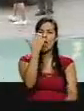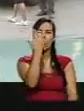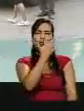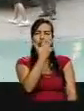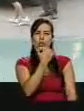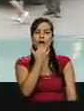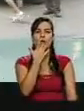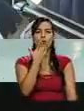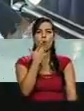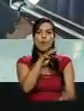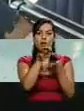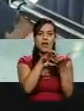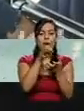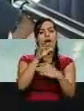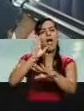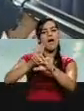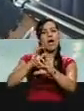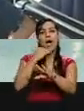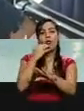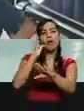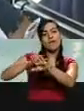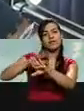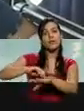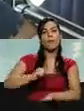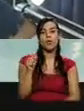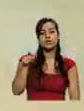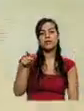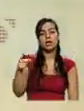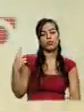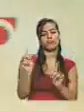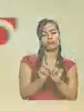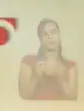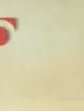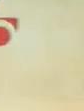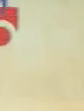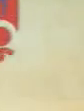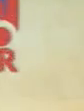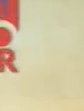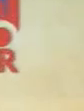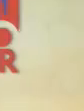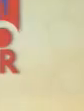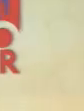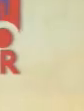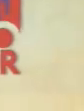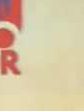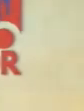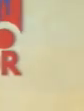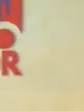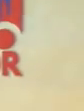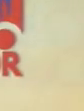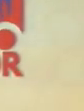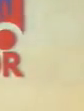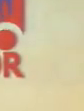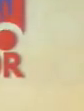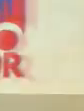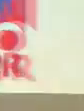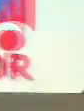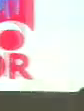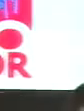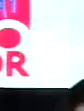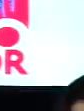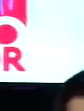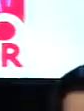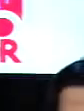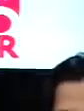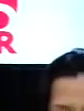cualquier inconveniente que tengan, que utilicen a los efectivos de seguridad que están dentro del terminal. La asamblea para el pueblo, pueblo para la asamblea, el pueblo despierta, la asamblea.